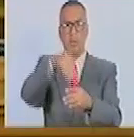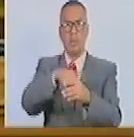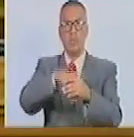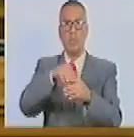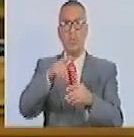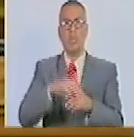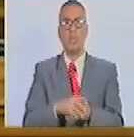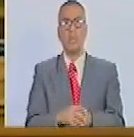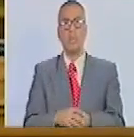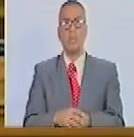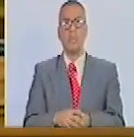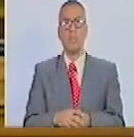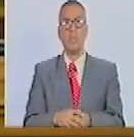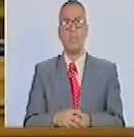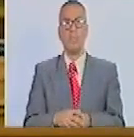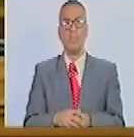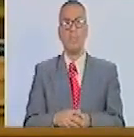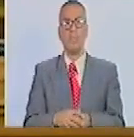electoral.